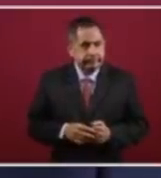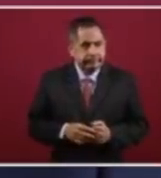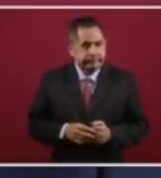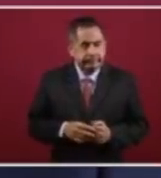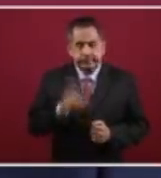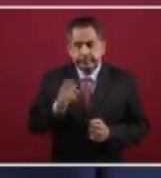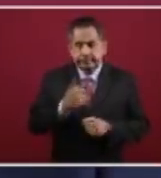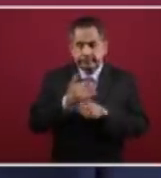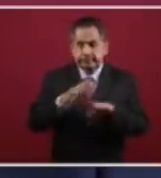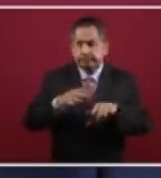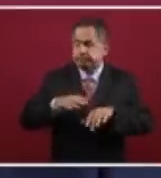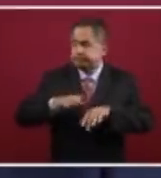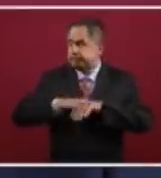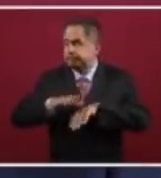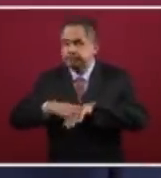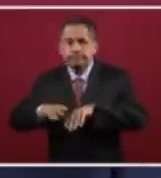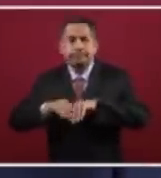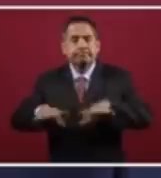se informe.